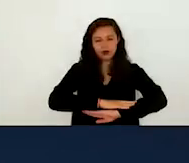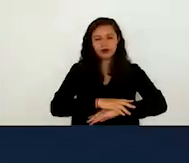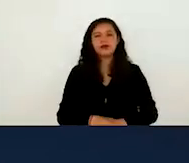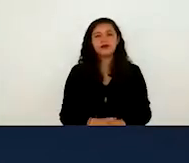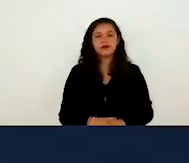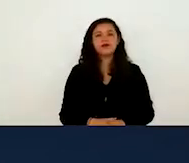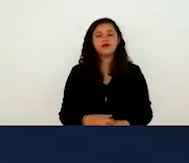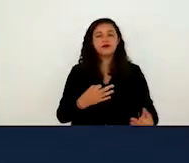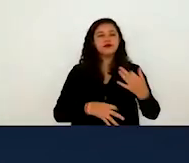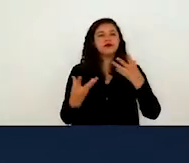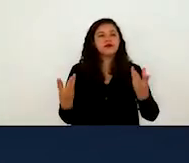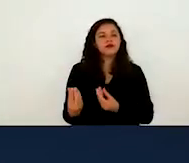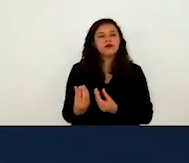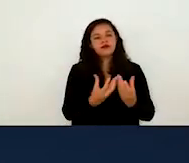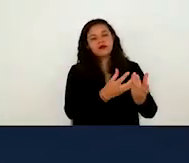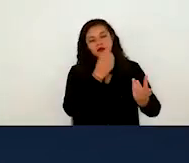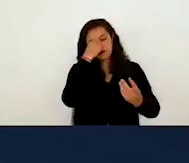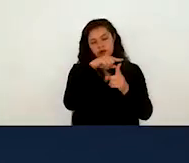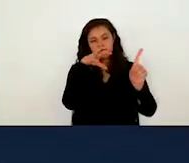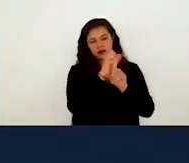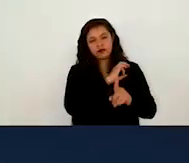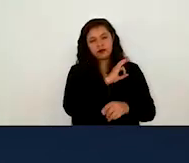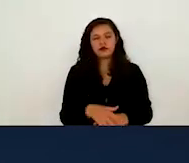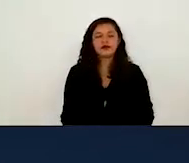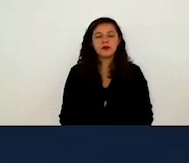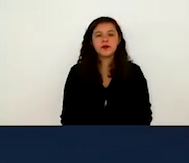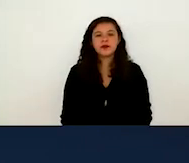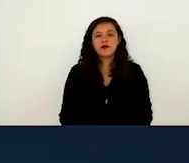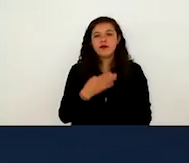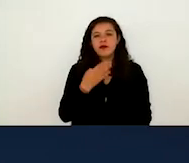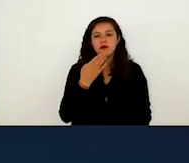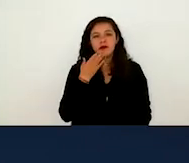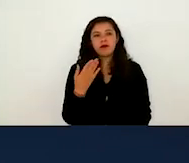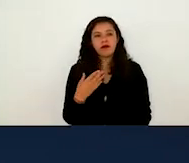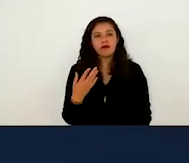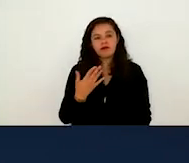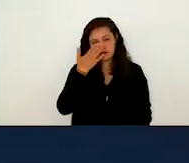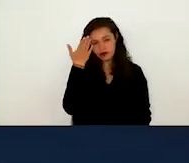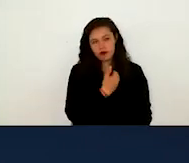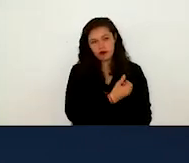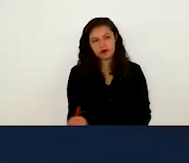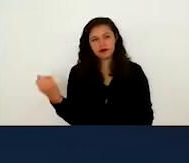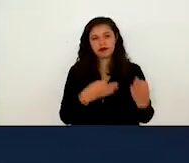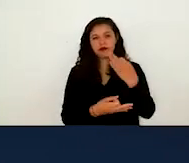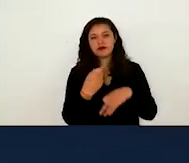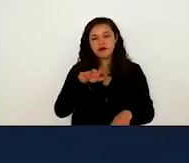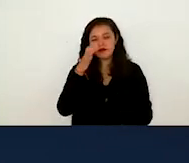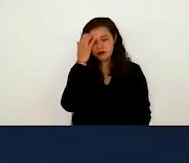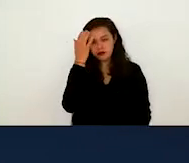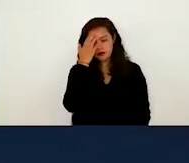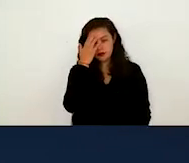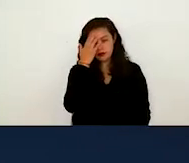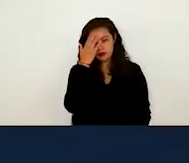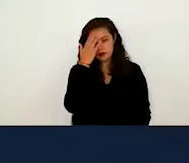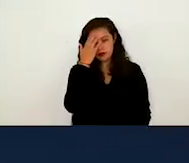coordinemos hacia un mismo lado para lograr objetivos muy bien todas todas estas habilidades que usted están mencionando se llaman blandas